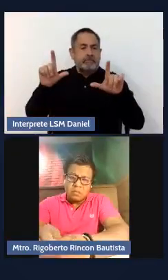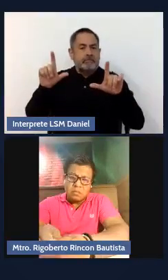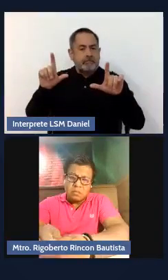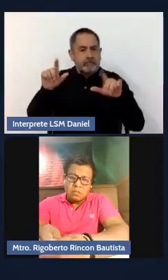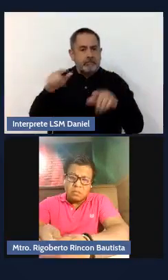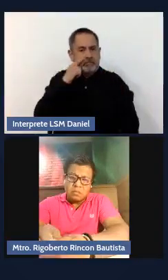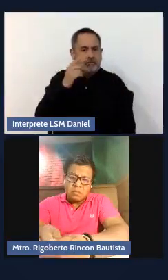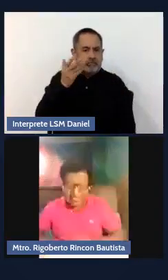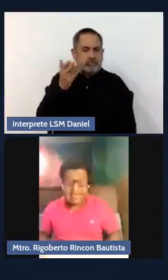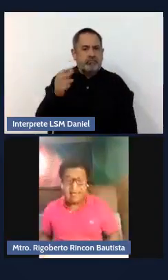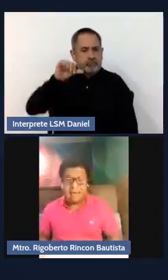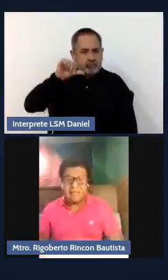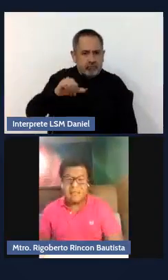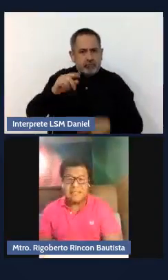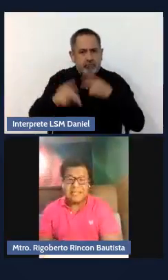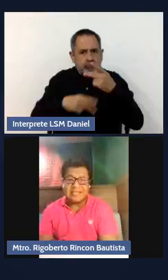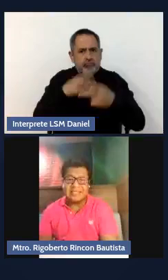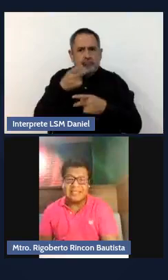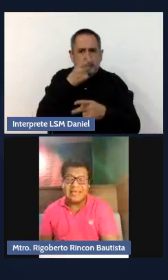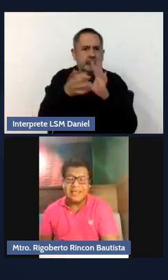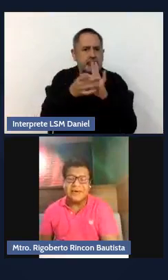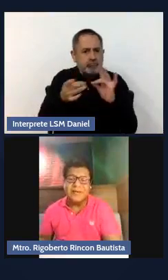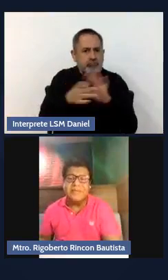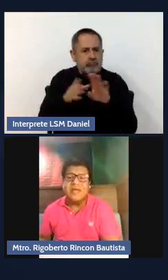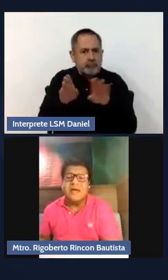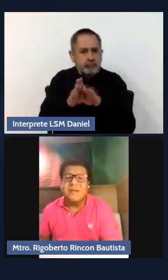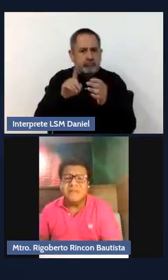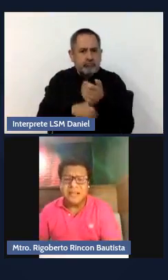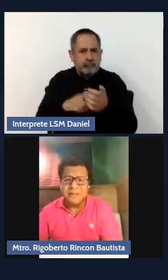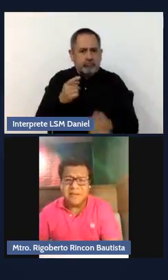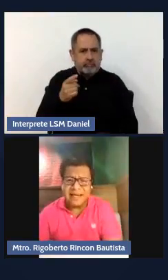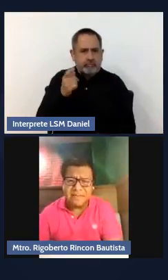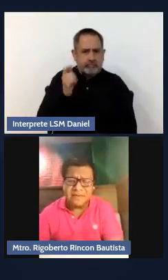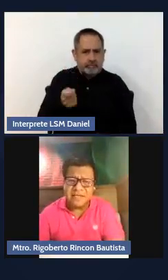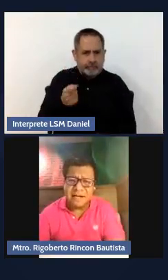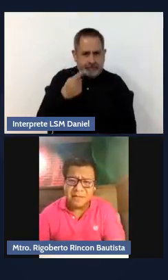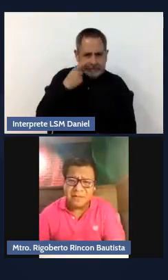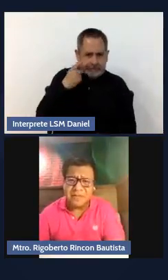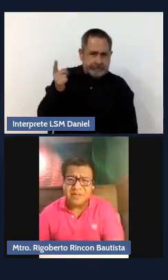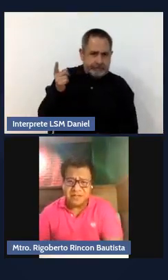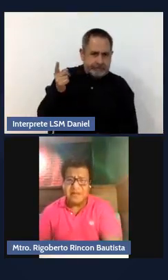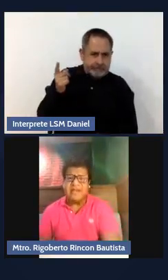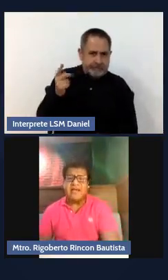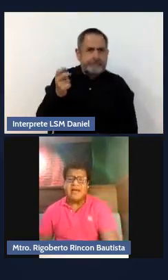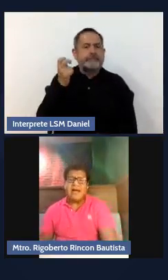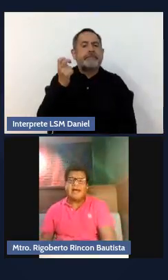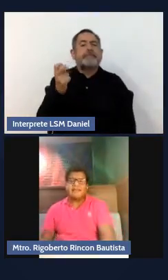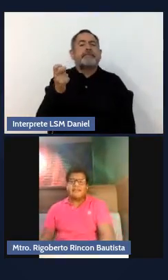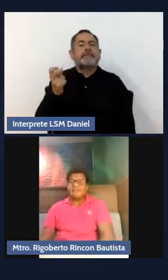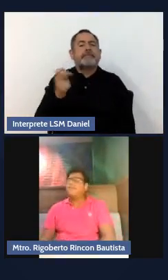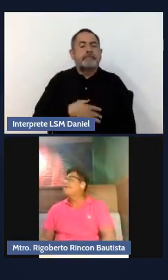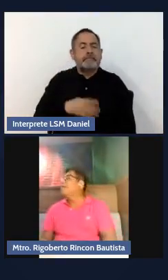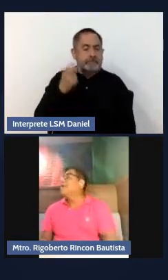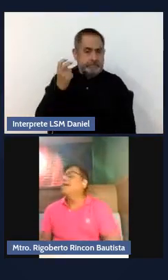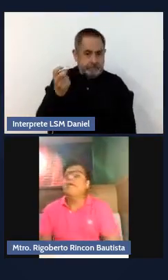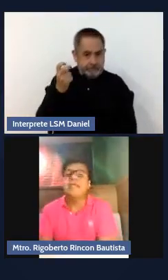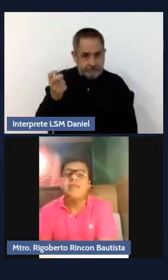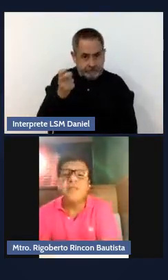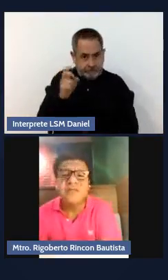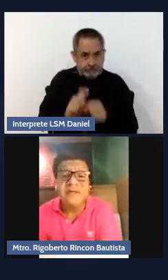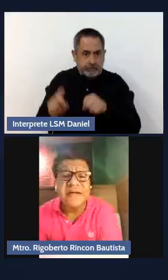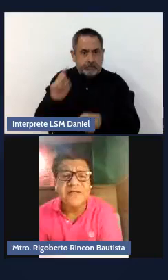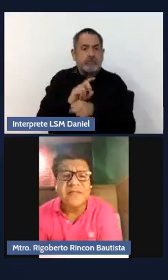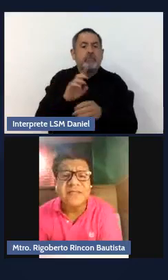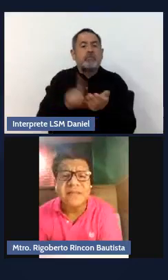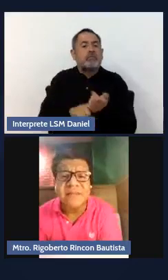charla que vamos a presentarles el día de hoy. Vamos a la primera, por si la podemos observar. Así es. El día de hoy vamos a hablar sobre este